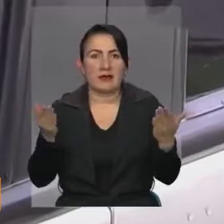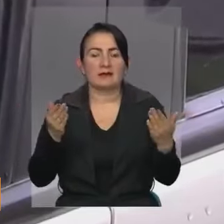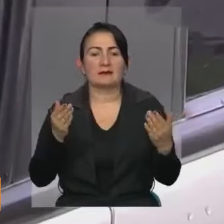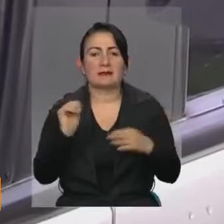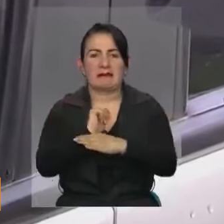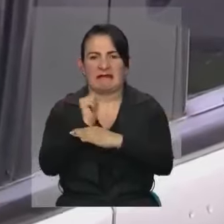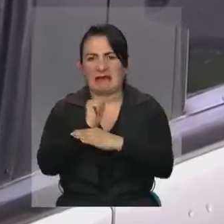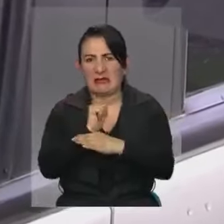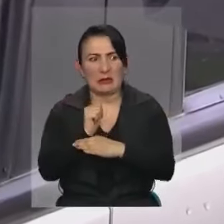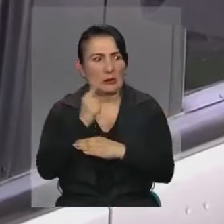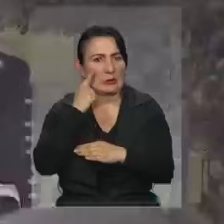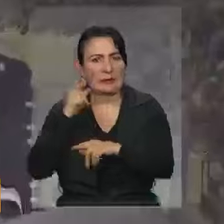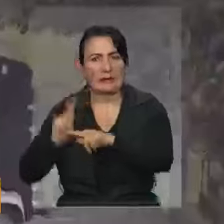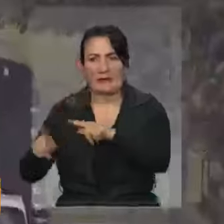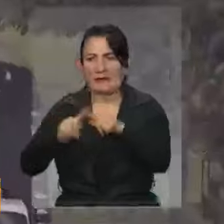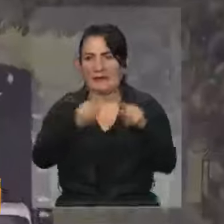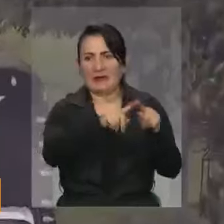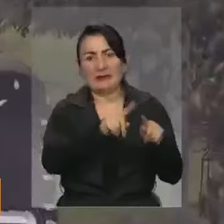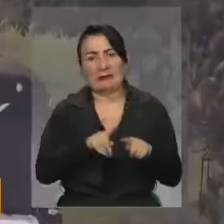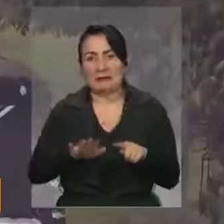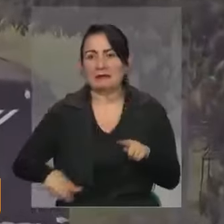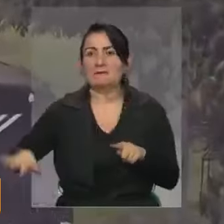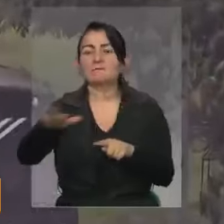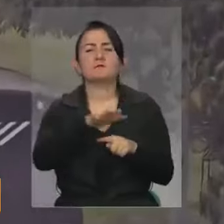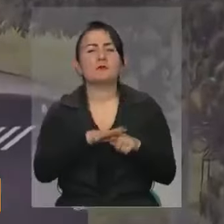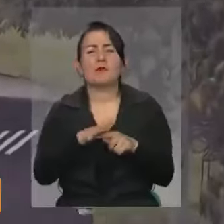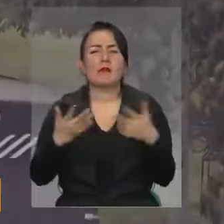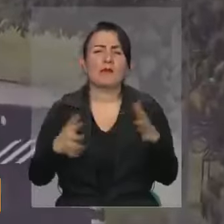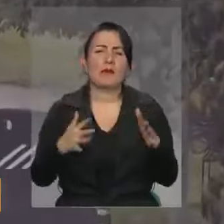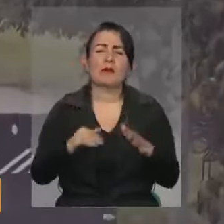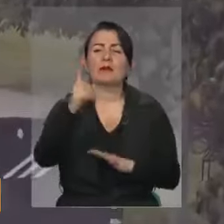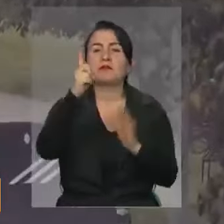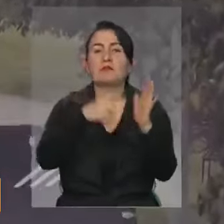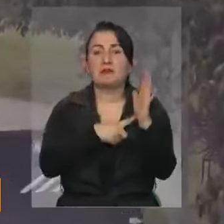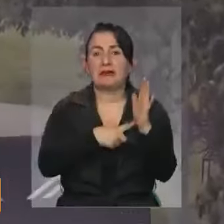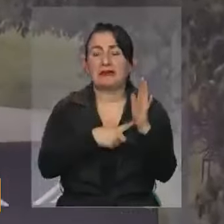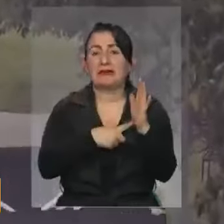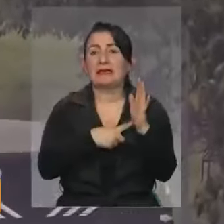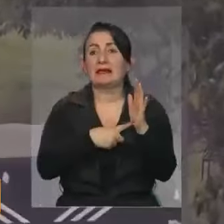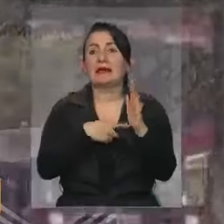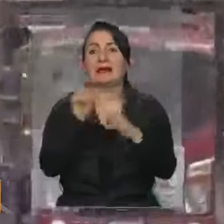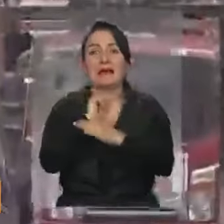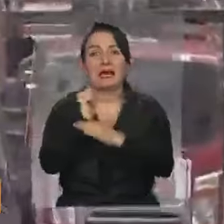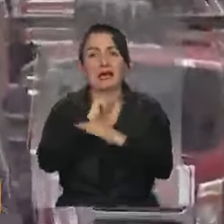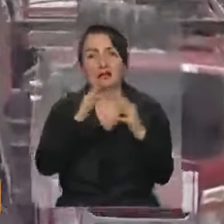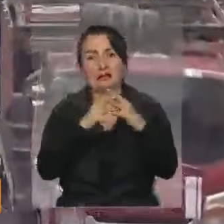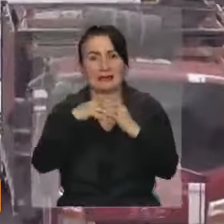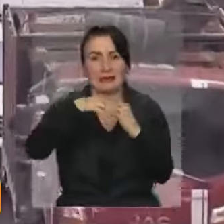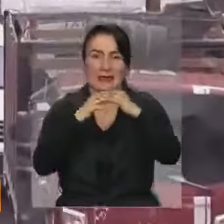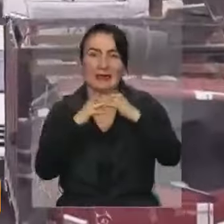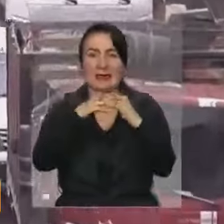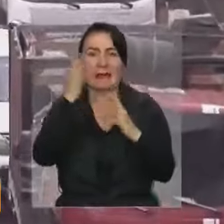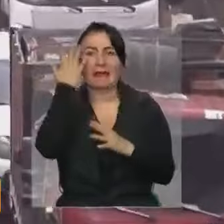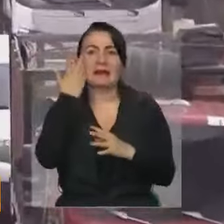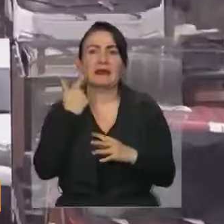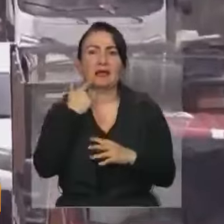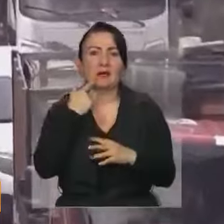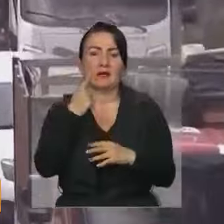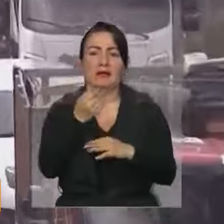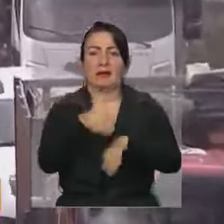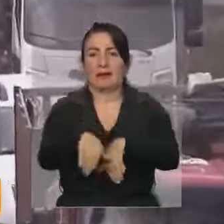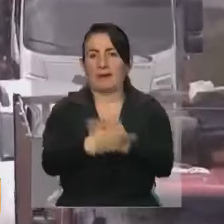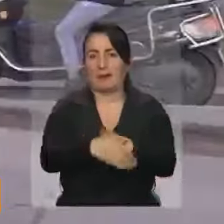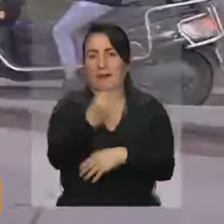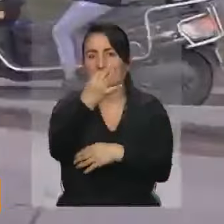que vienen de las poblaciones cercanas. Se estima que al menos 1000 vehículos de carga pesada transiten a diario por la calle 13. La